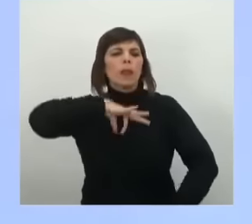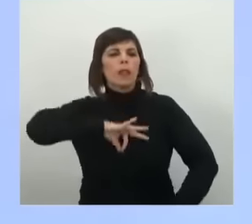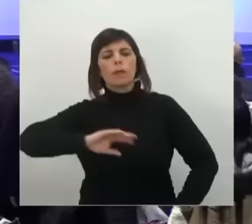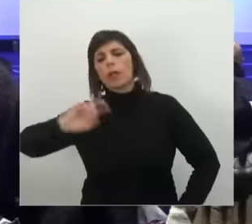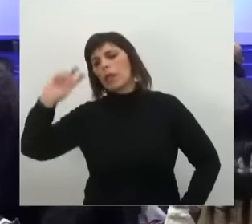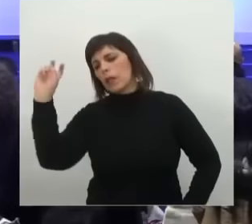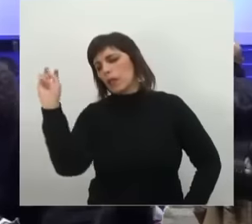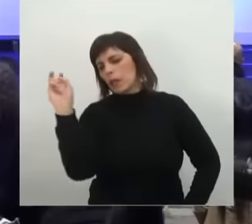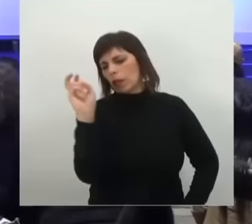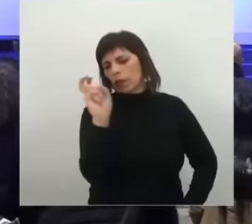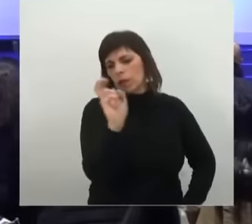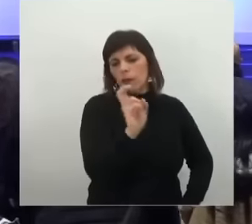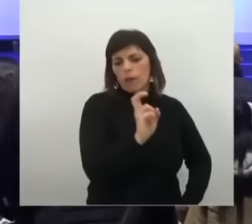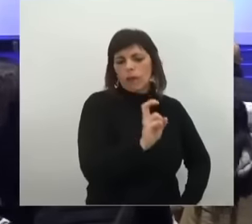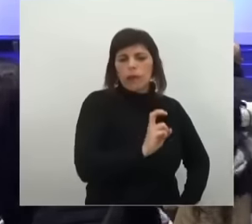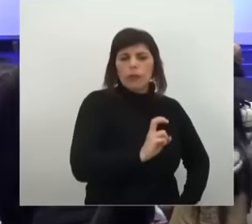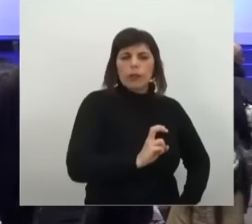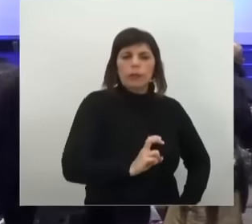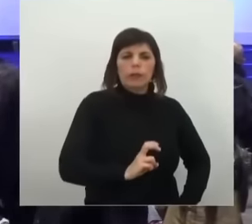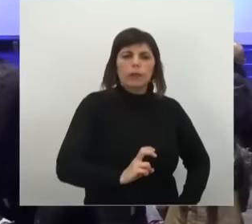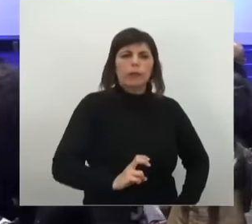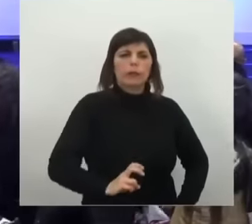Santo espíritu